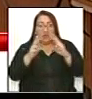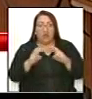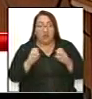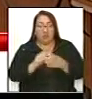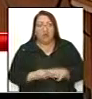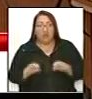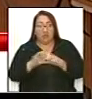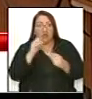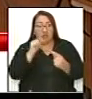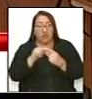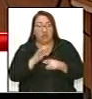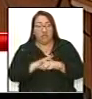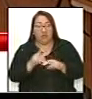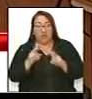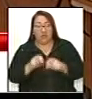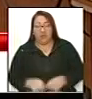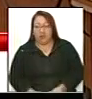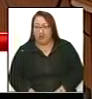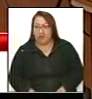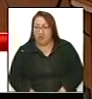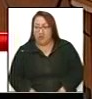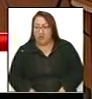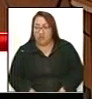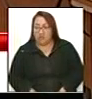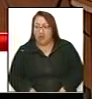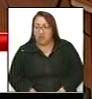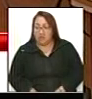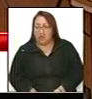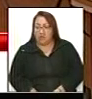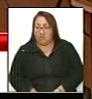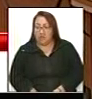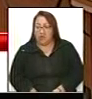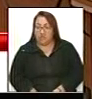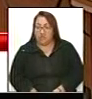bastante objetivo respecto del tema. Vamos a empezar con el doctor